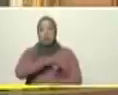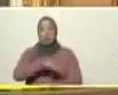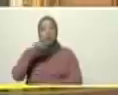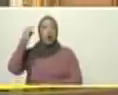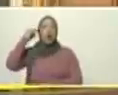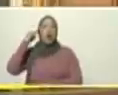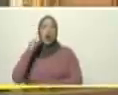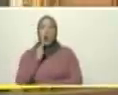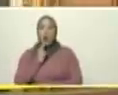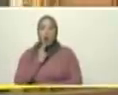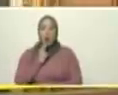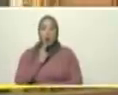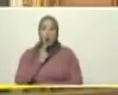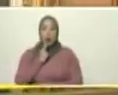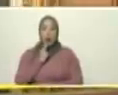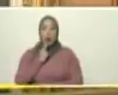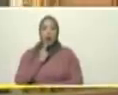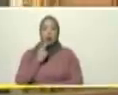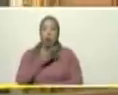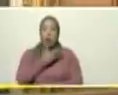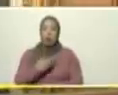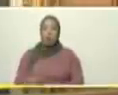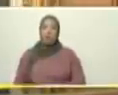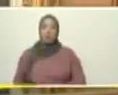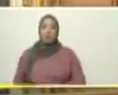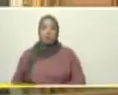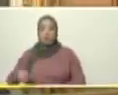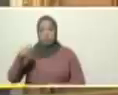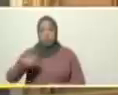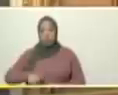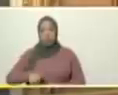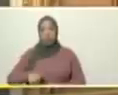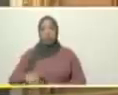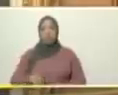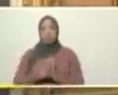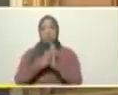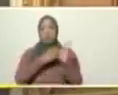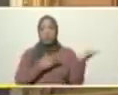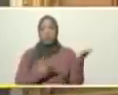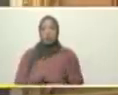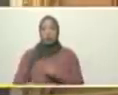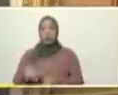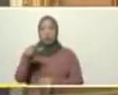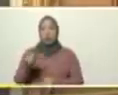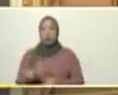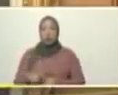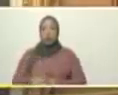este retrato histórico que siempre ha presidido este Salón Ayacucho,